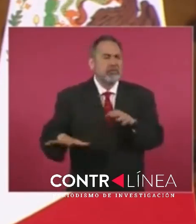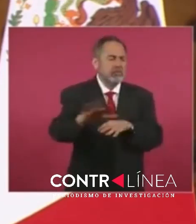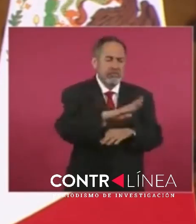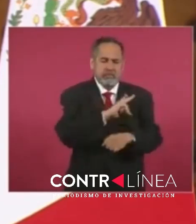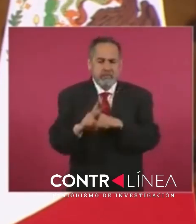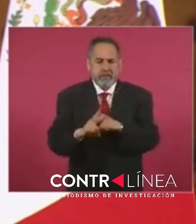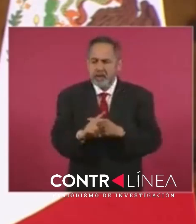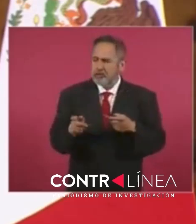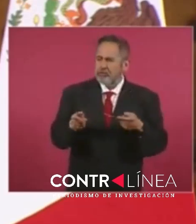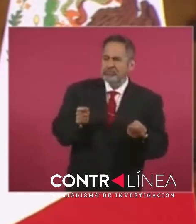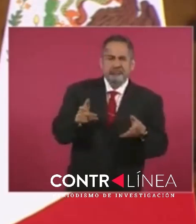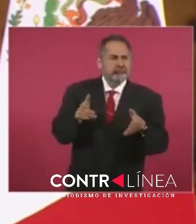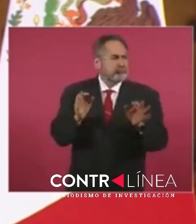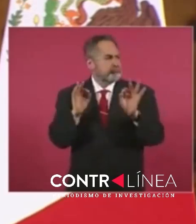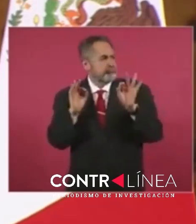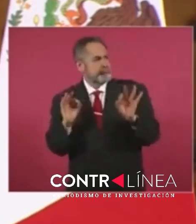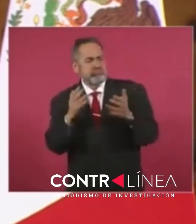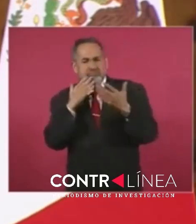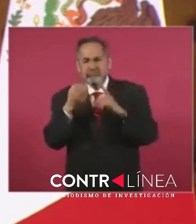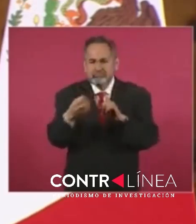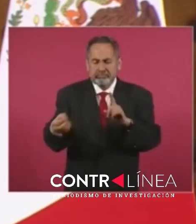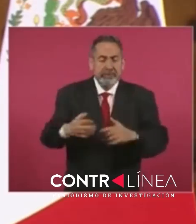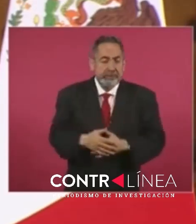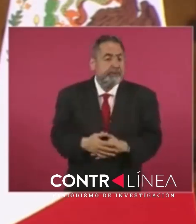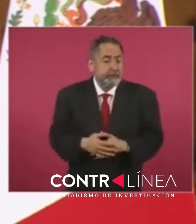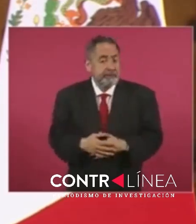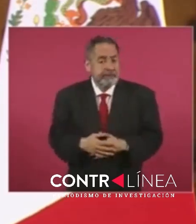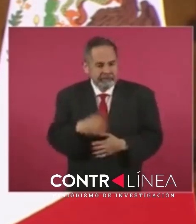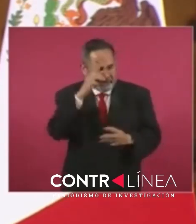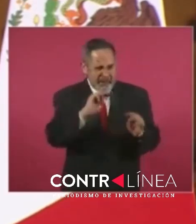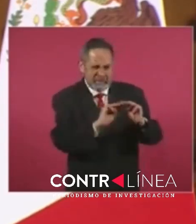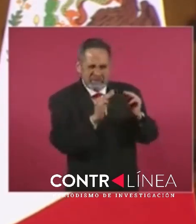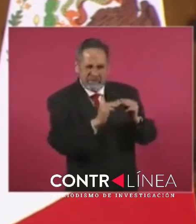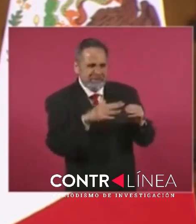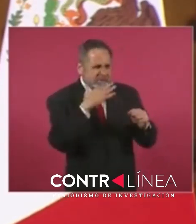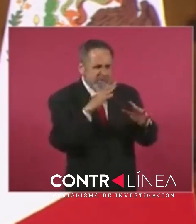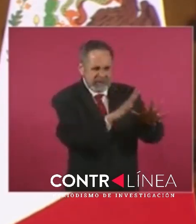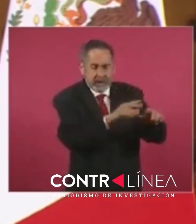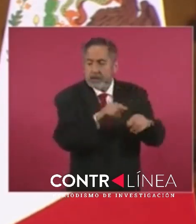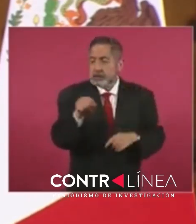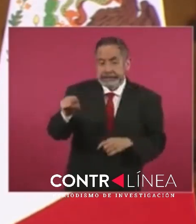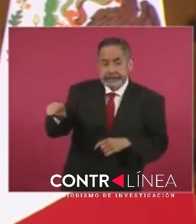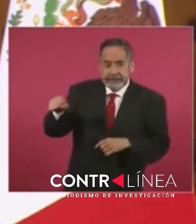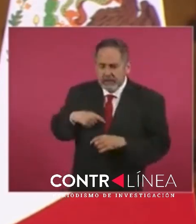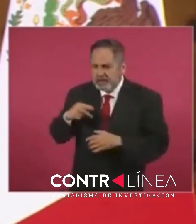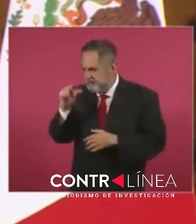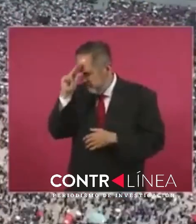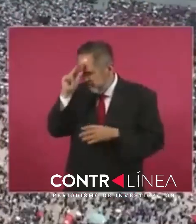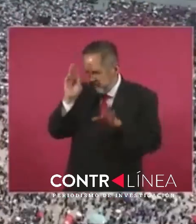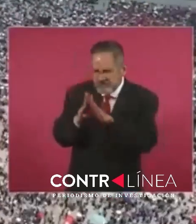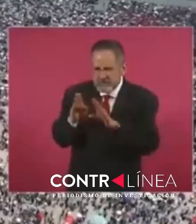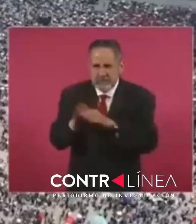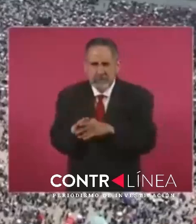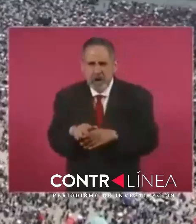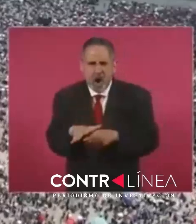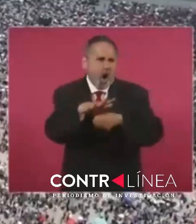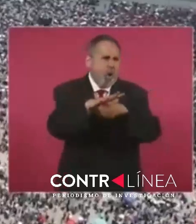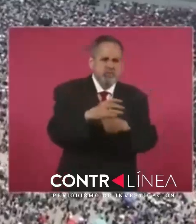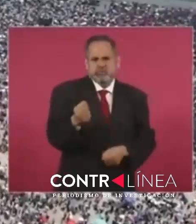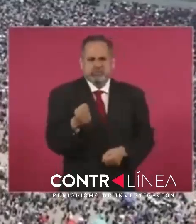país. En el combate a la delincuencia organizada se usa más la inteligencia que la